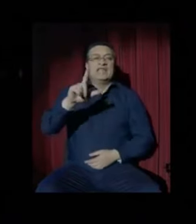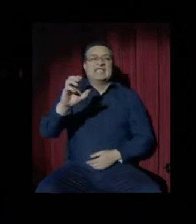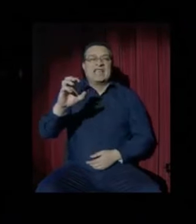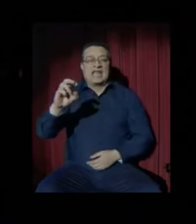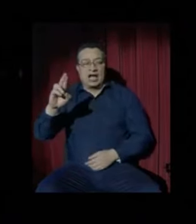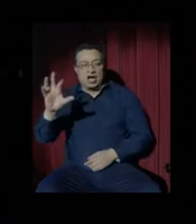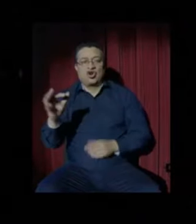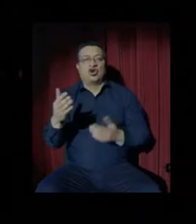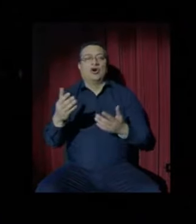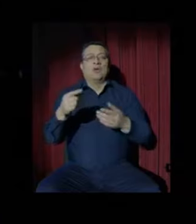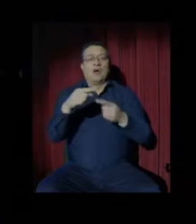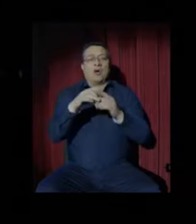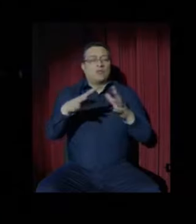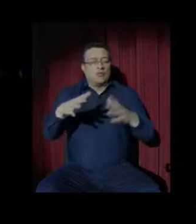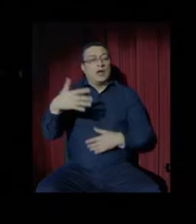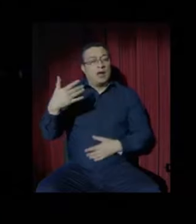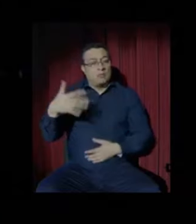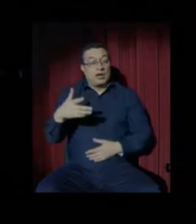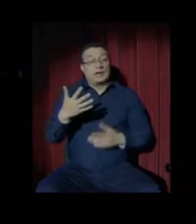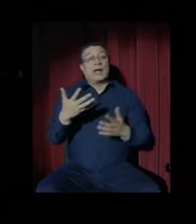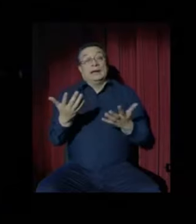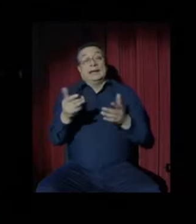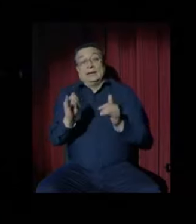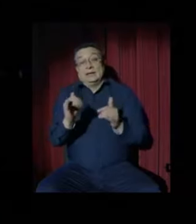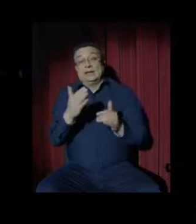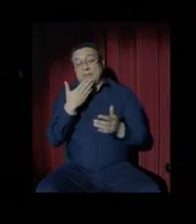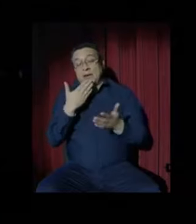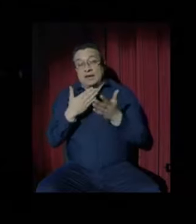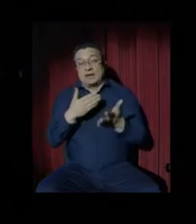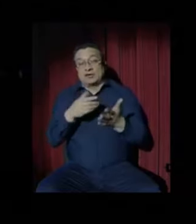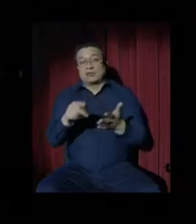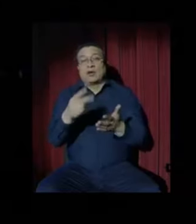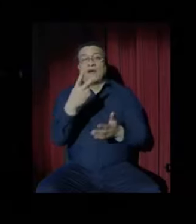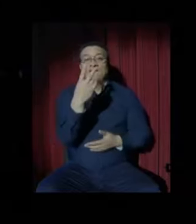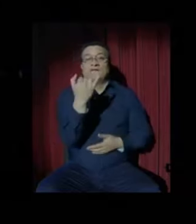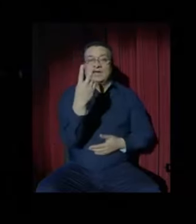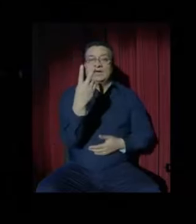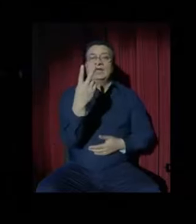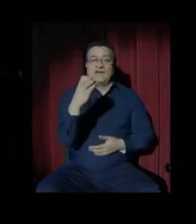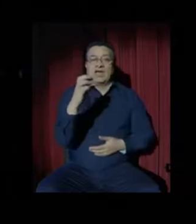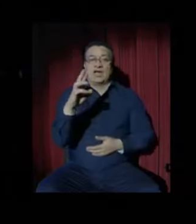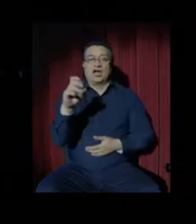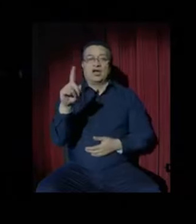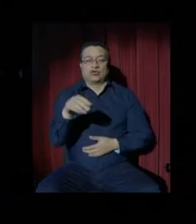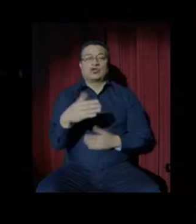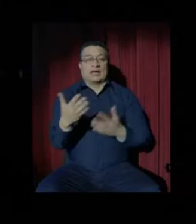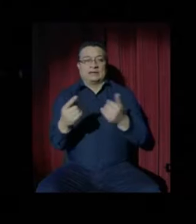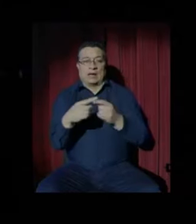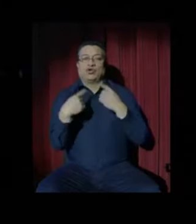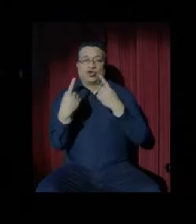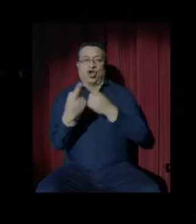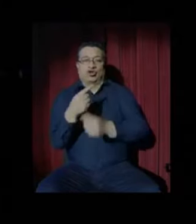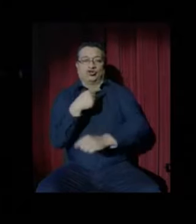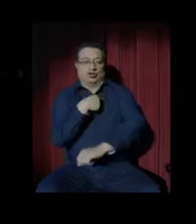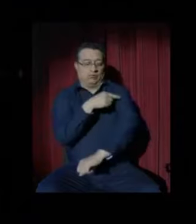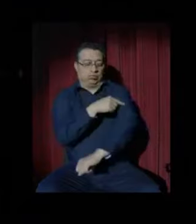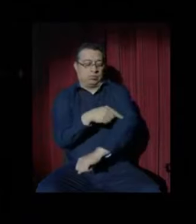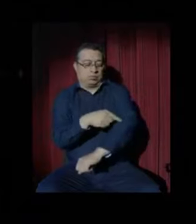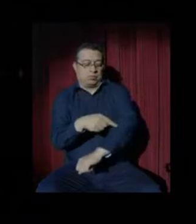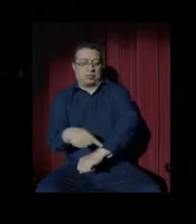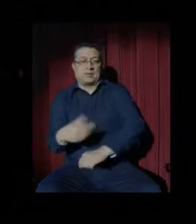mirífico Y por cierto de de los Viveros que necesitamos por todo el país para